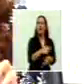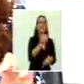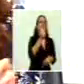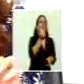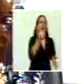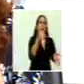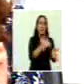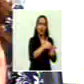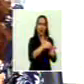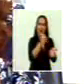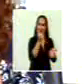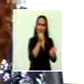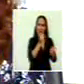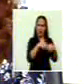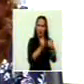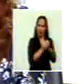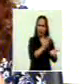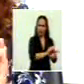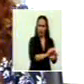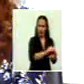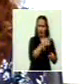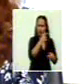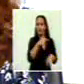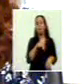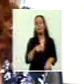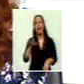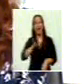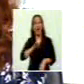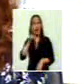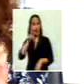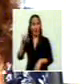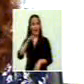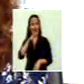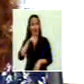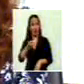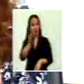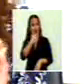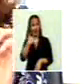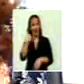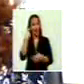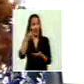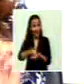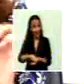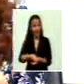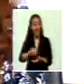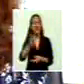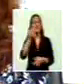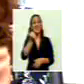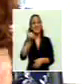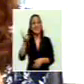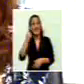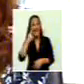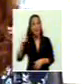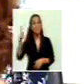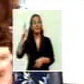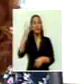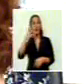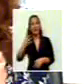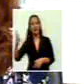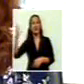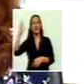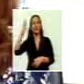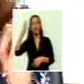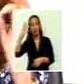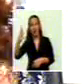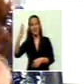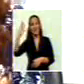.800.000 pesos. En el año 2014, otorgamos 66.464